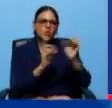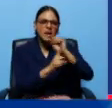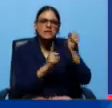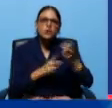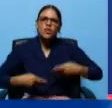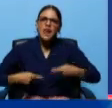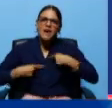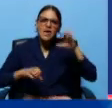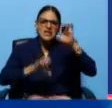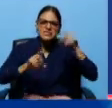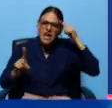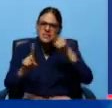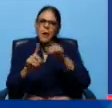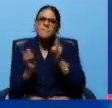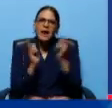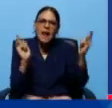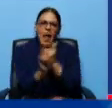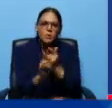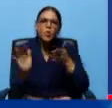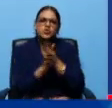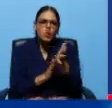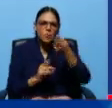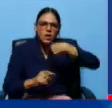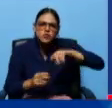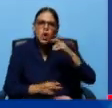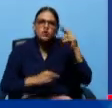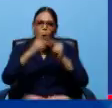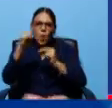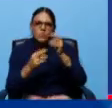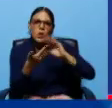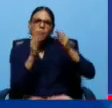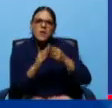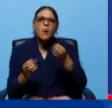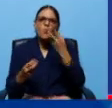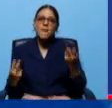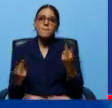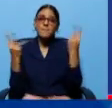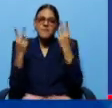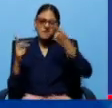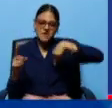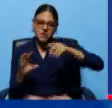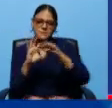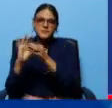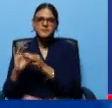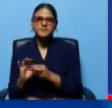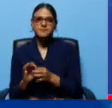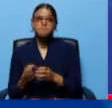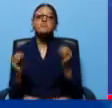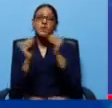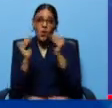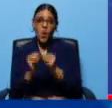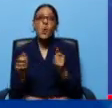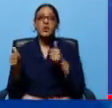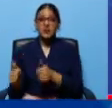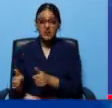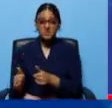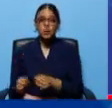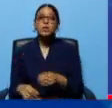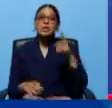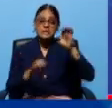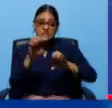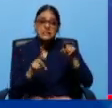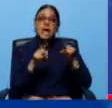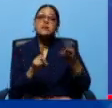el amor, una ciencia para la construcción de comunidad y de buen vivir. Correcto. La ciencia